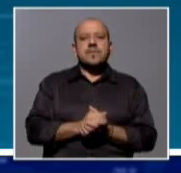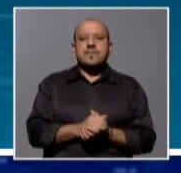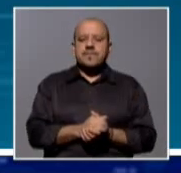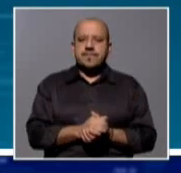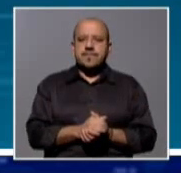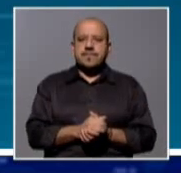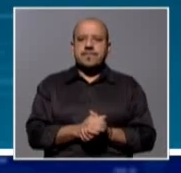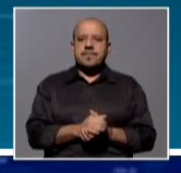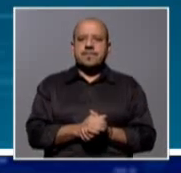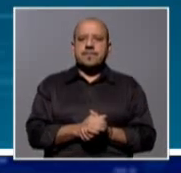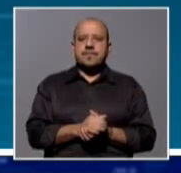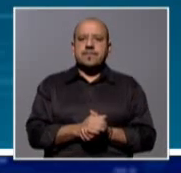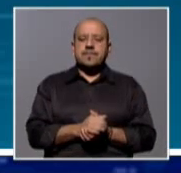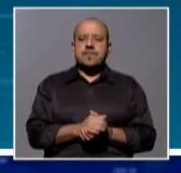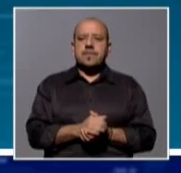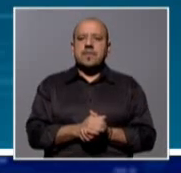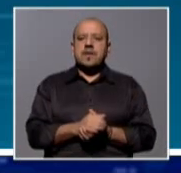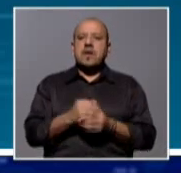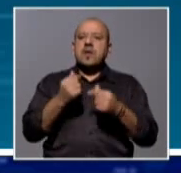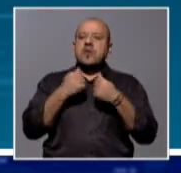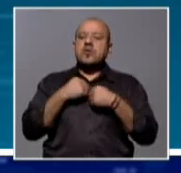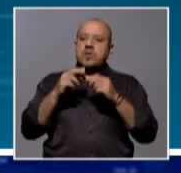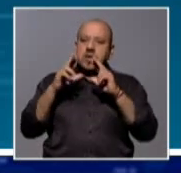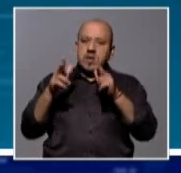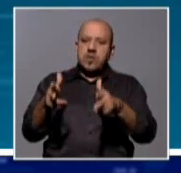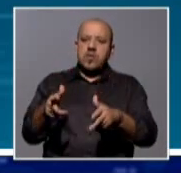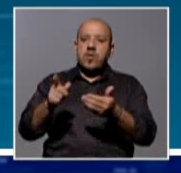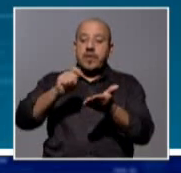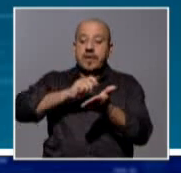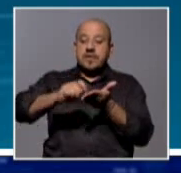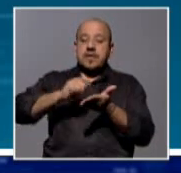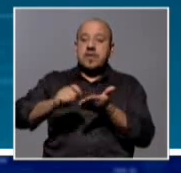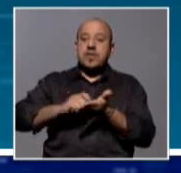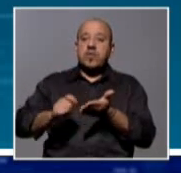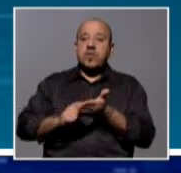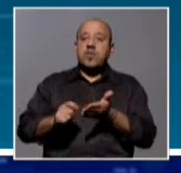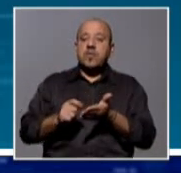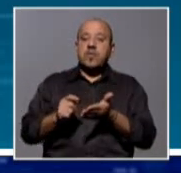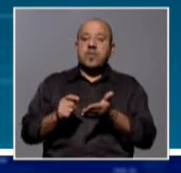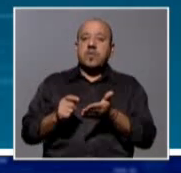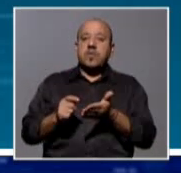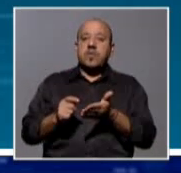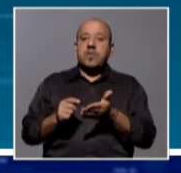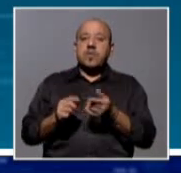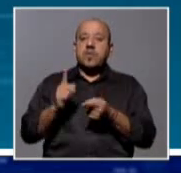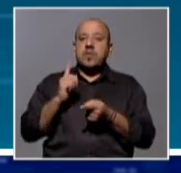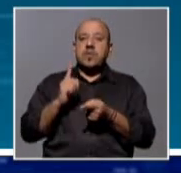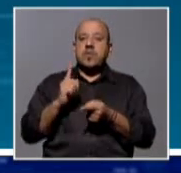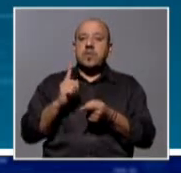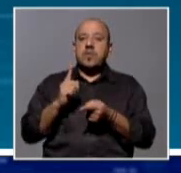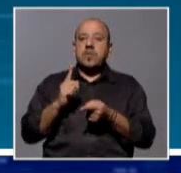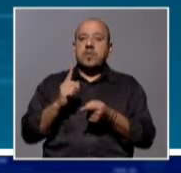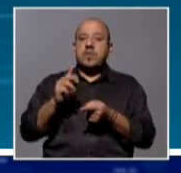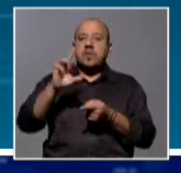Buenísimo. Antes, previamente, quiero decir que el escritor de la nota esta que hace referencia al periodista es